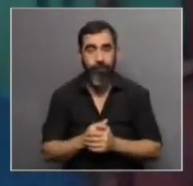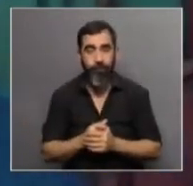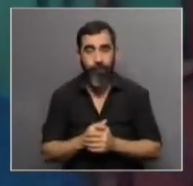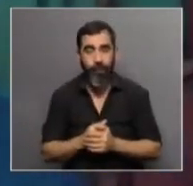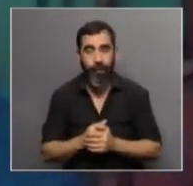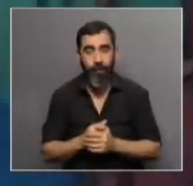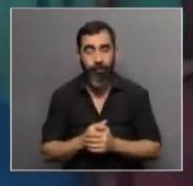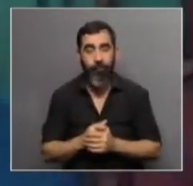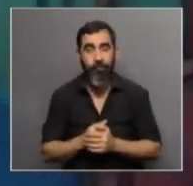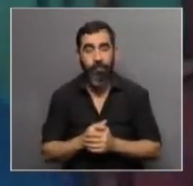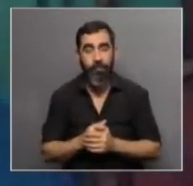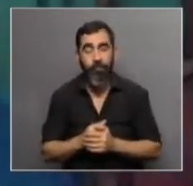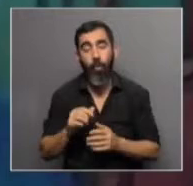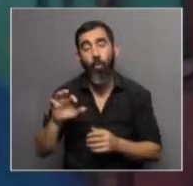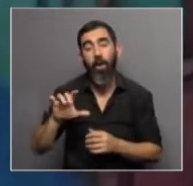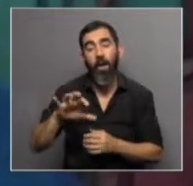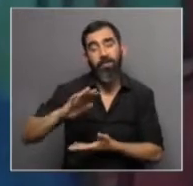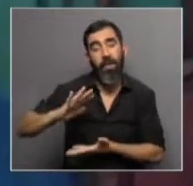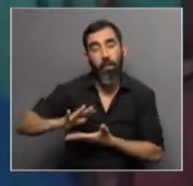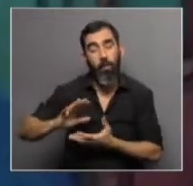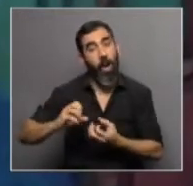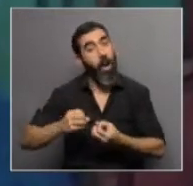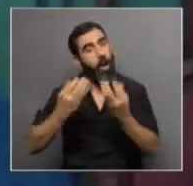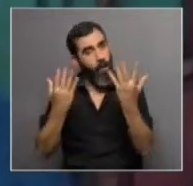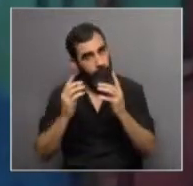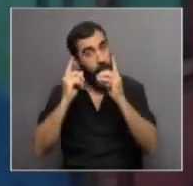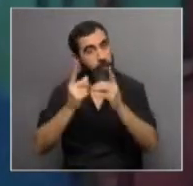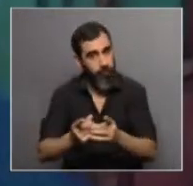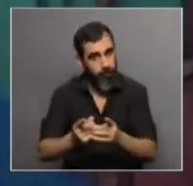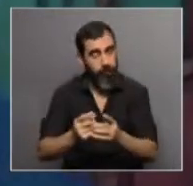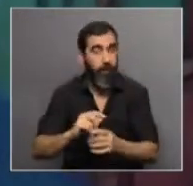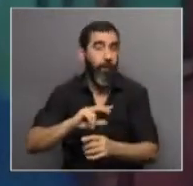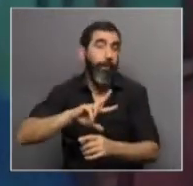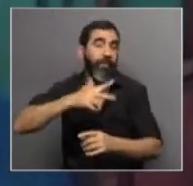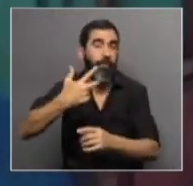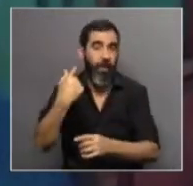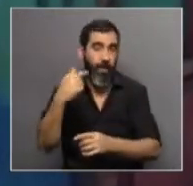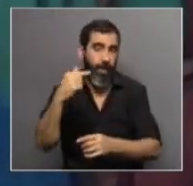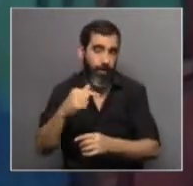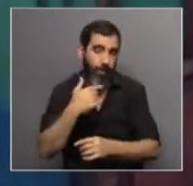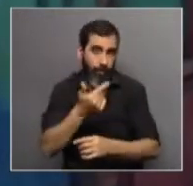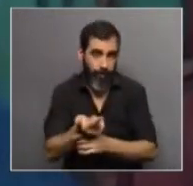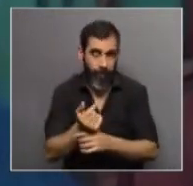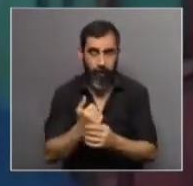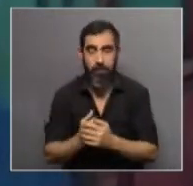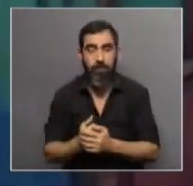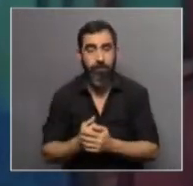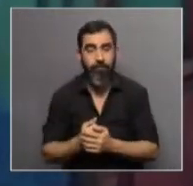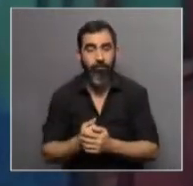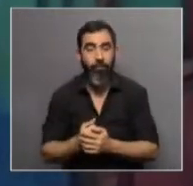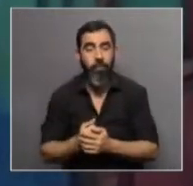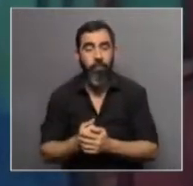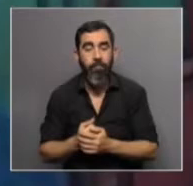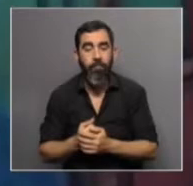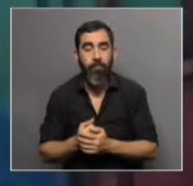con perfiles de un cáncer de mama agresivo, triple negativo. Después la profesora Budrandi podrá